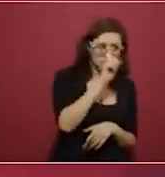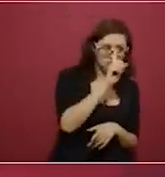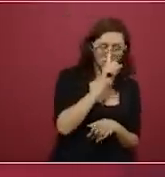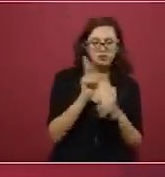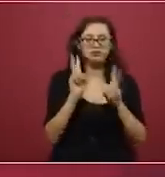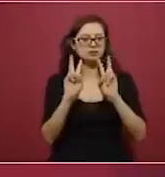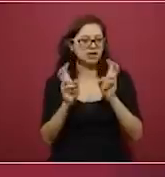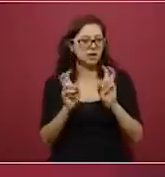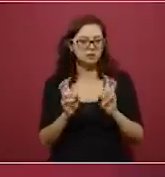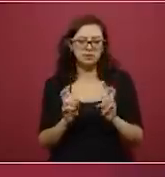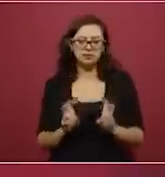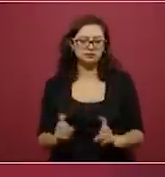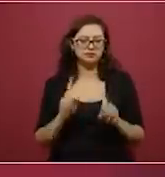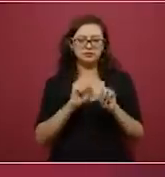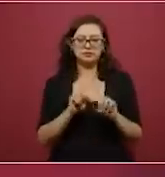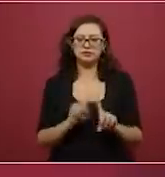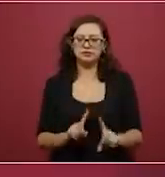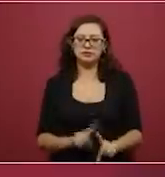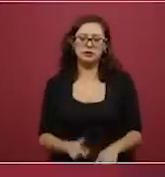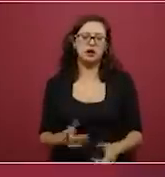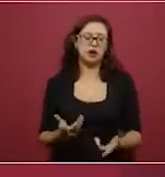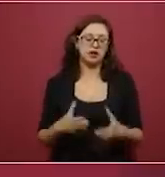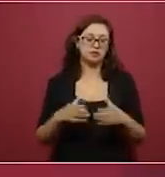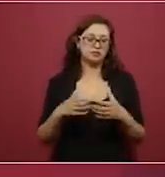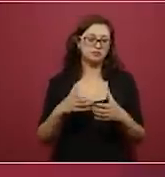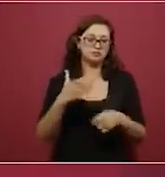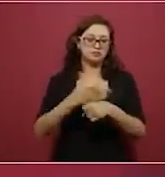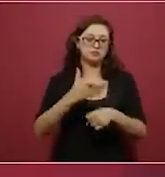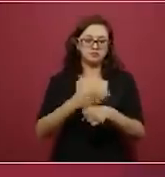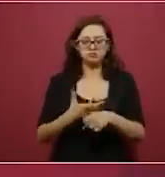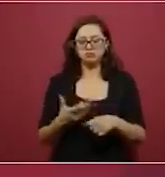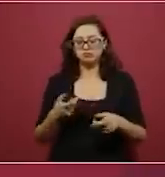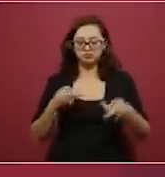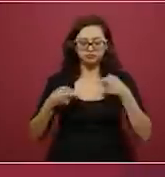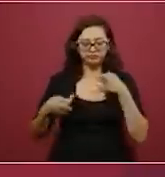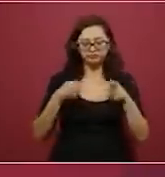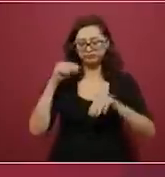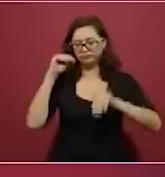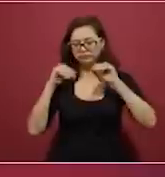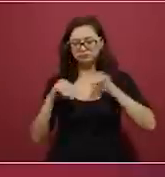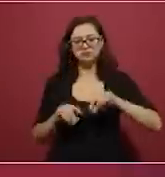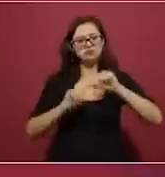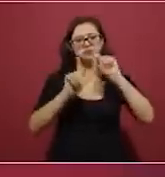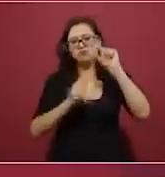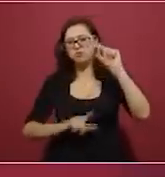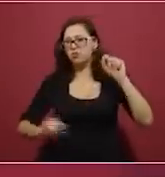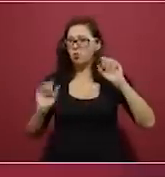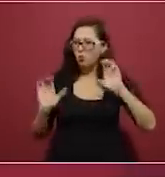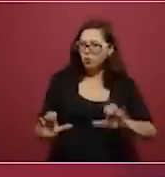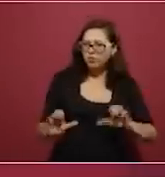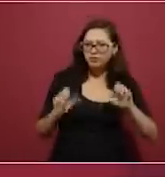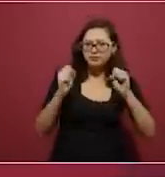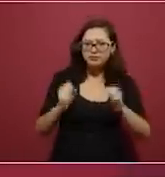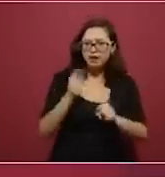temas particularmente en la elaboración de la estrategia de seguridad y en la